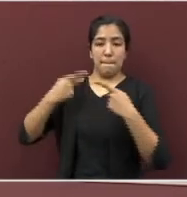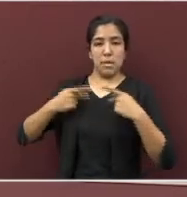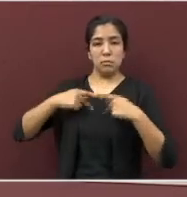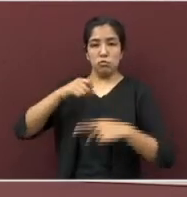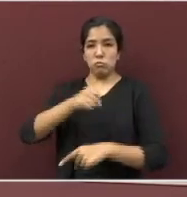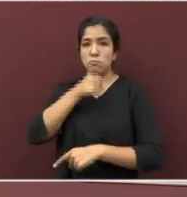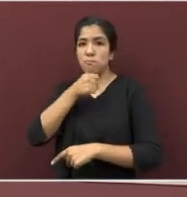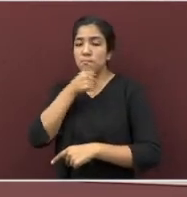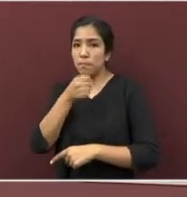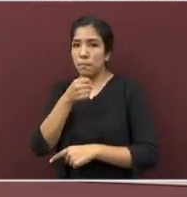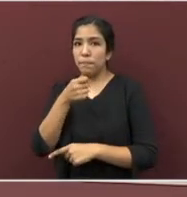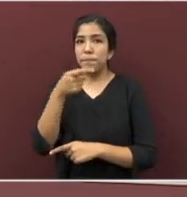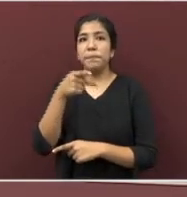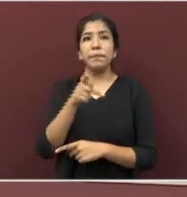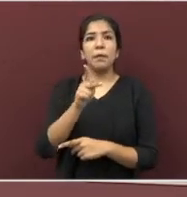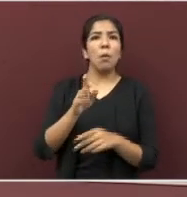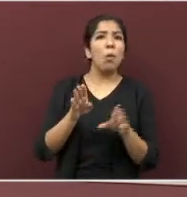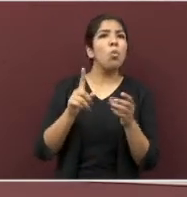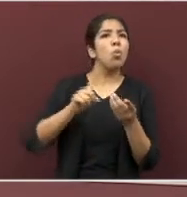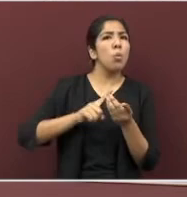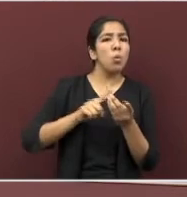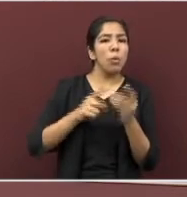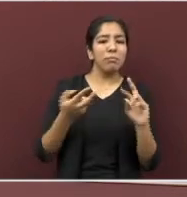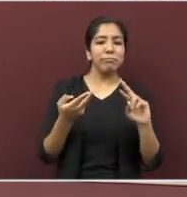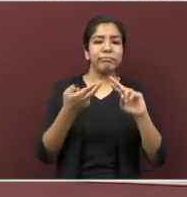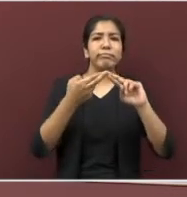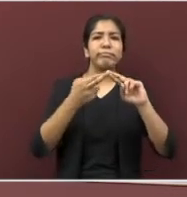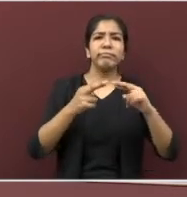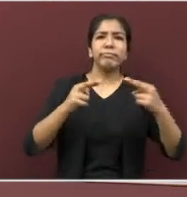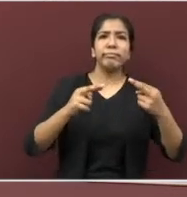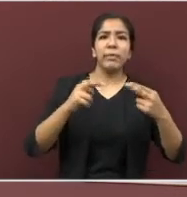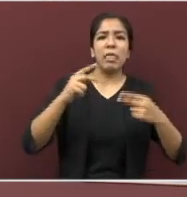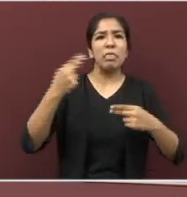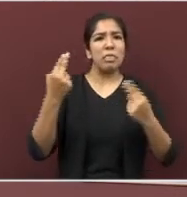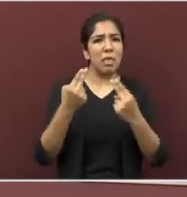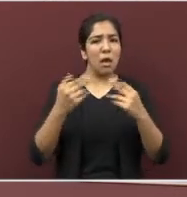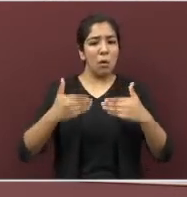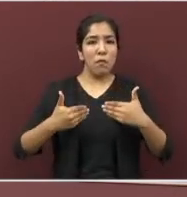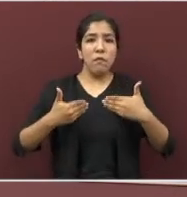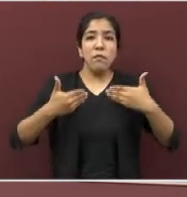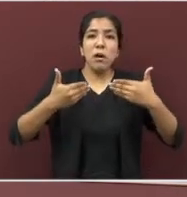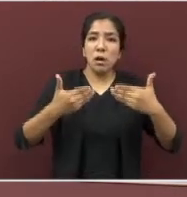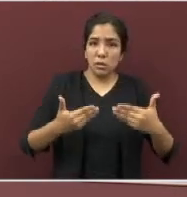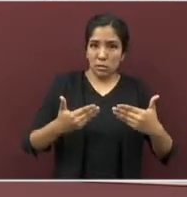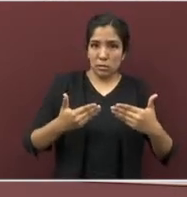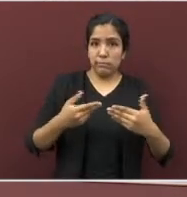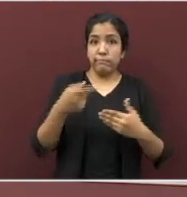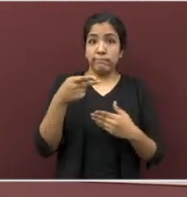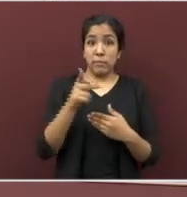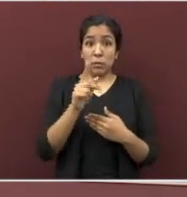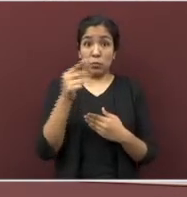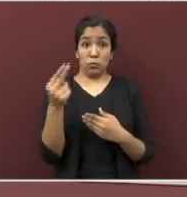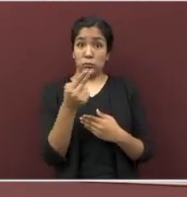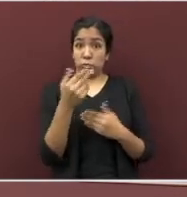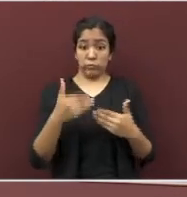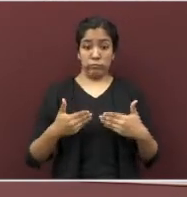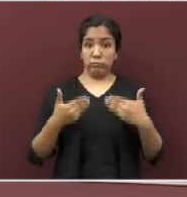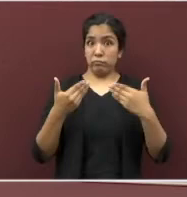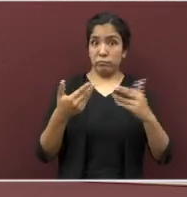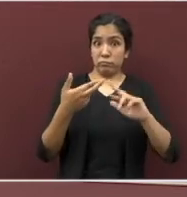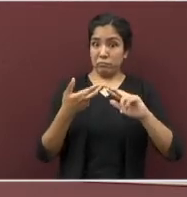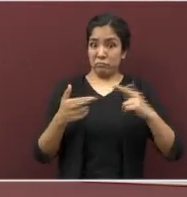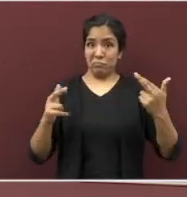una relación basada en la confianza este tipo de violencia constituye una violación a los derechos humanos